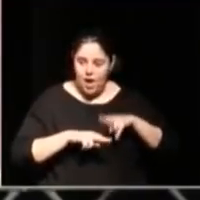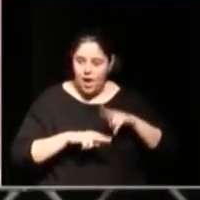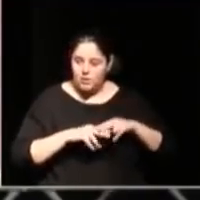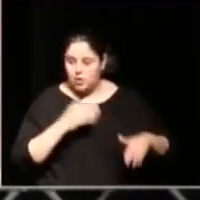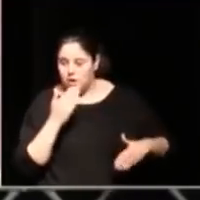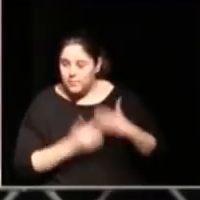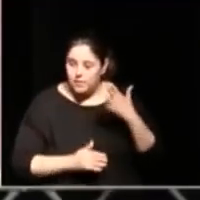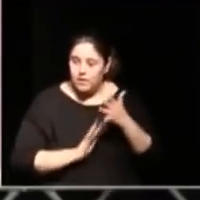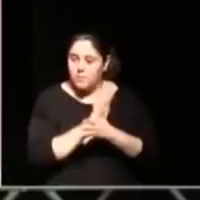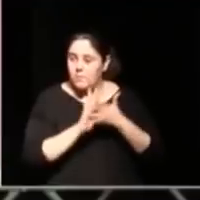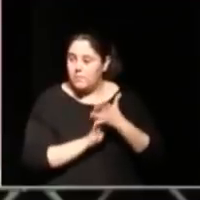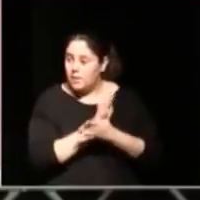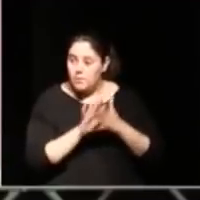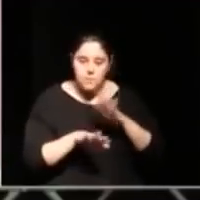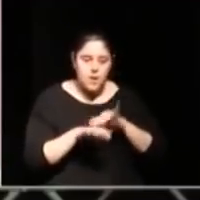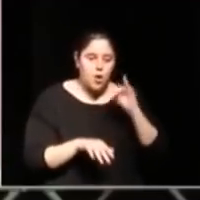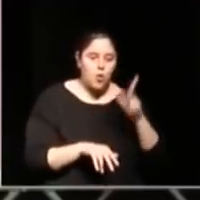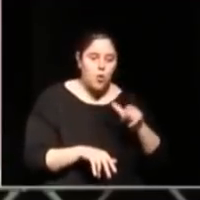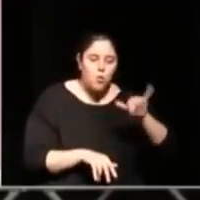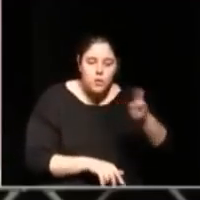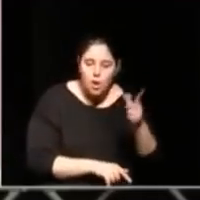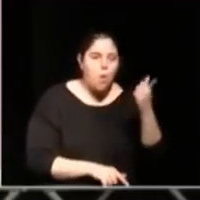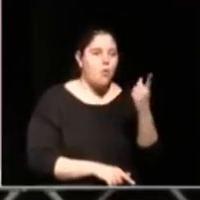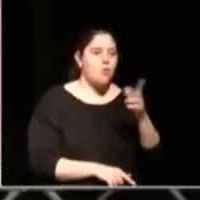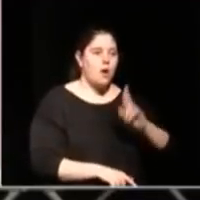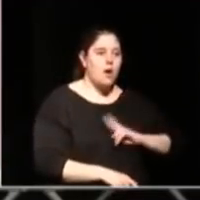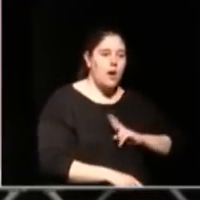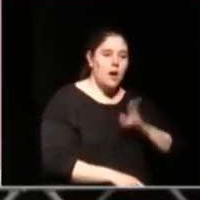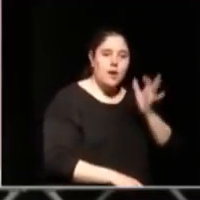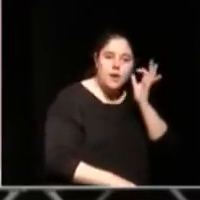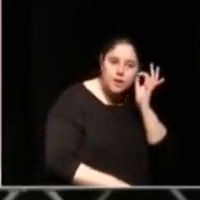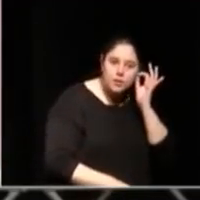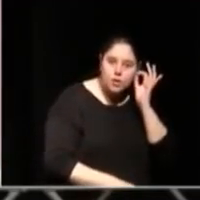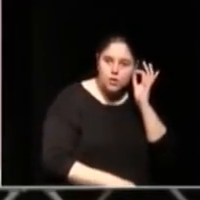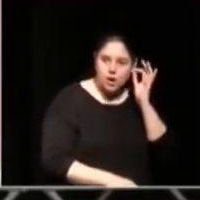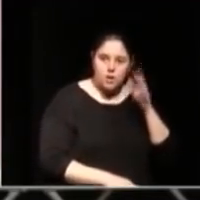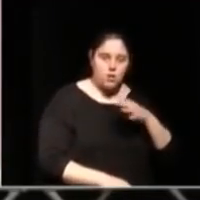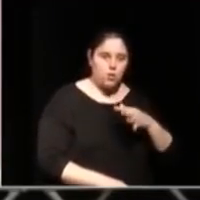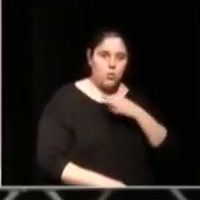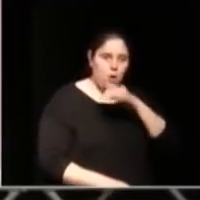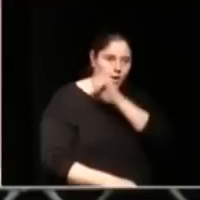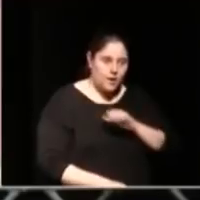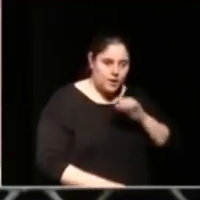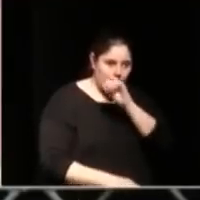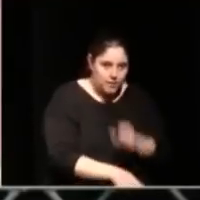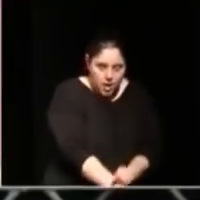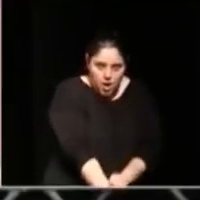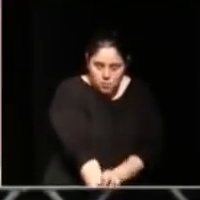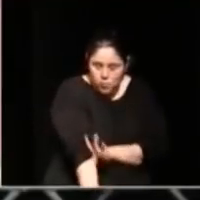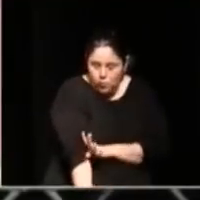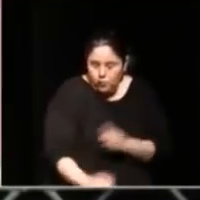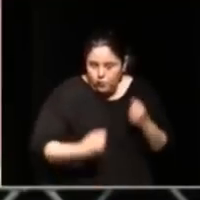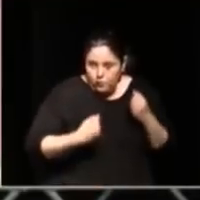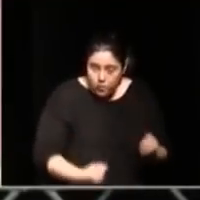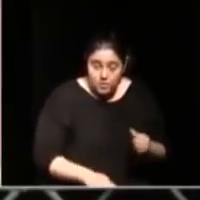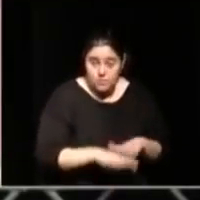Julia o cuando uno escucha cómo a una regidora se le sale el alma por la voz, porque para cantar hay que tener